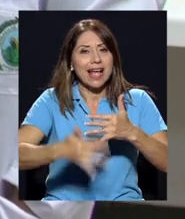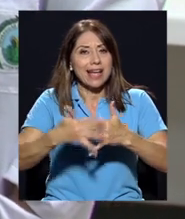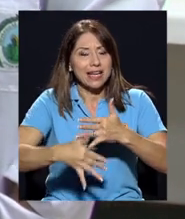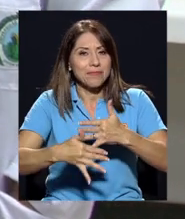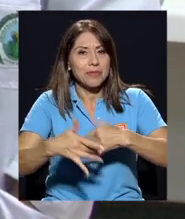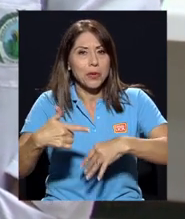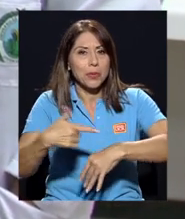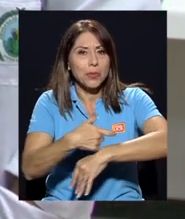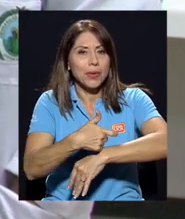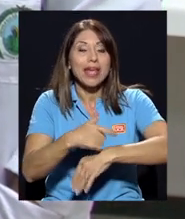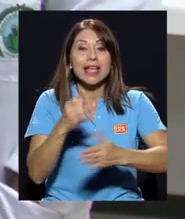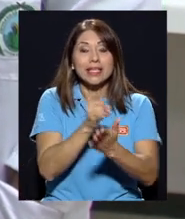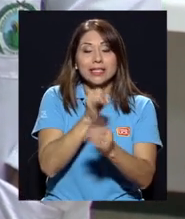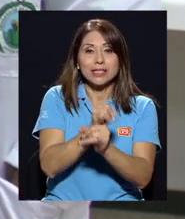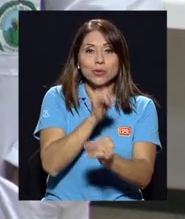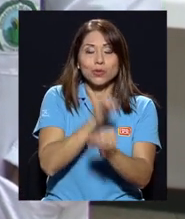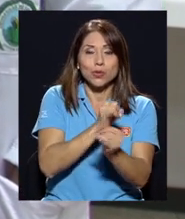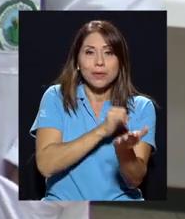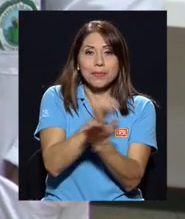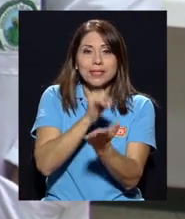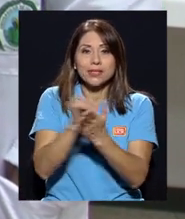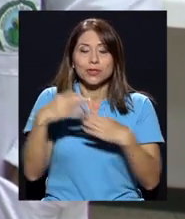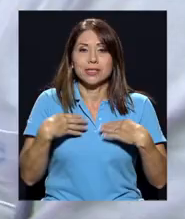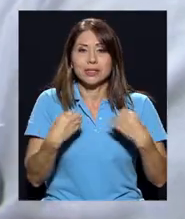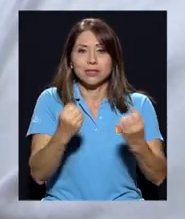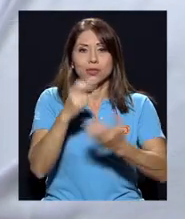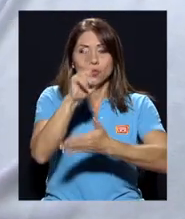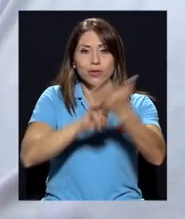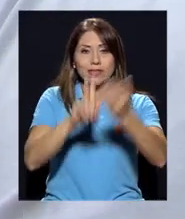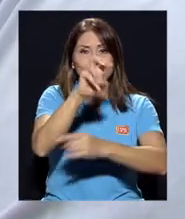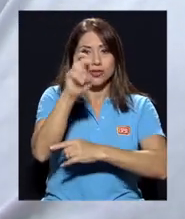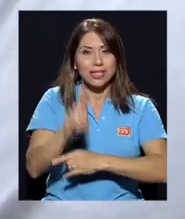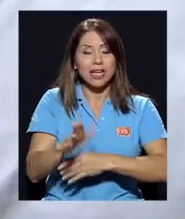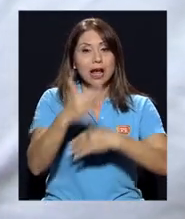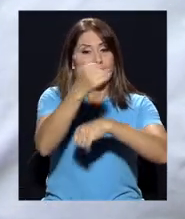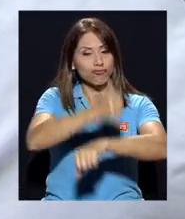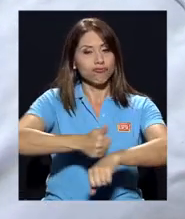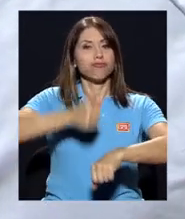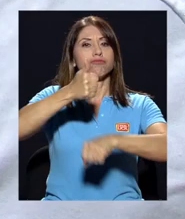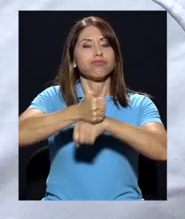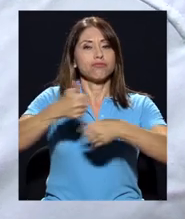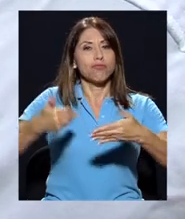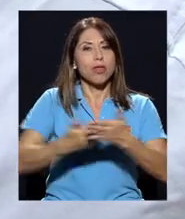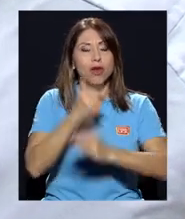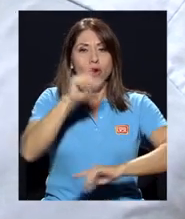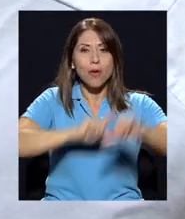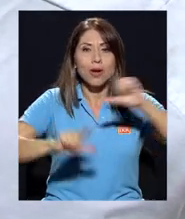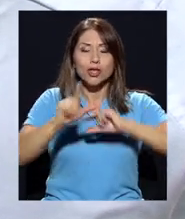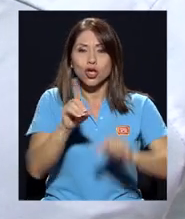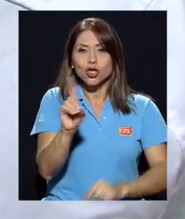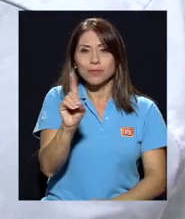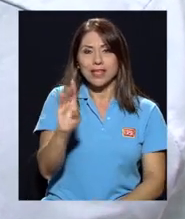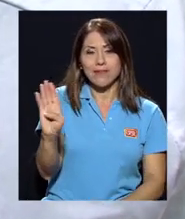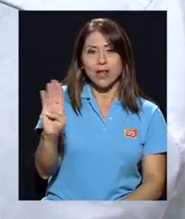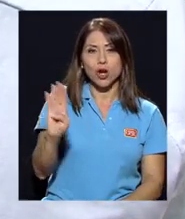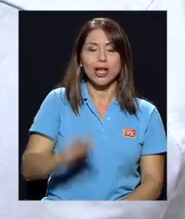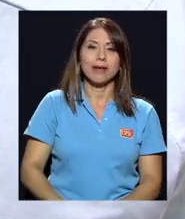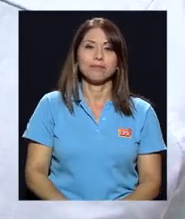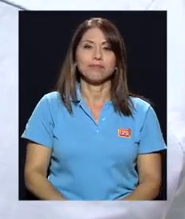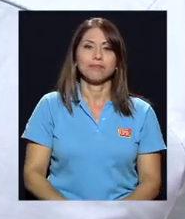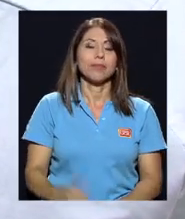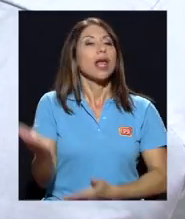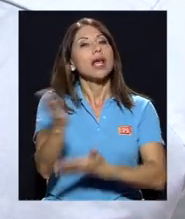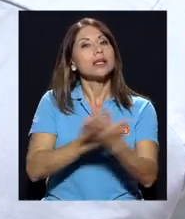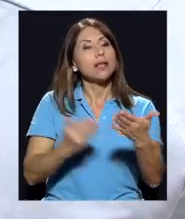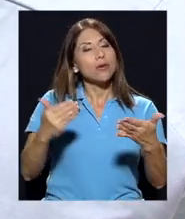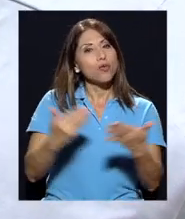de Investigaciones en Salud de la Universidad de Costa Rica instaló un moderno laboratorio de dosimetría biológica. Es algo